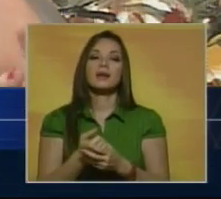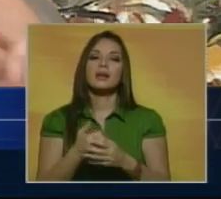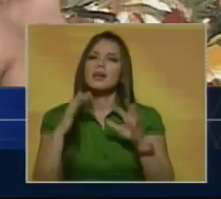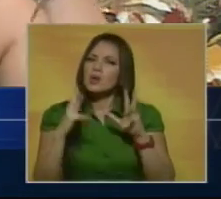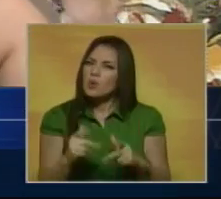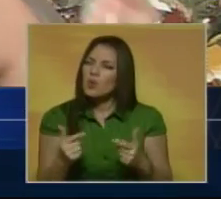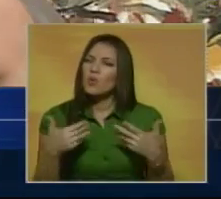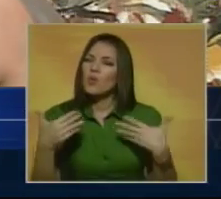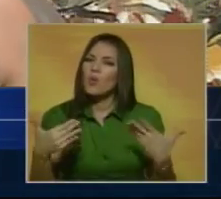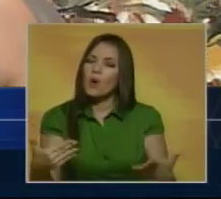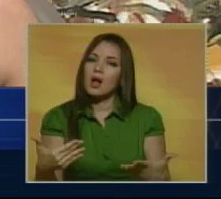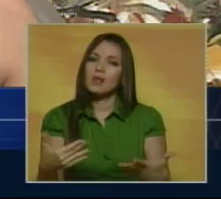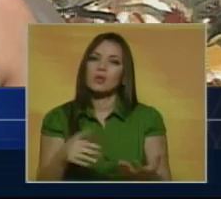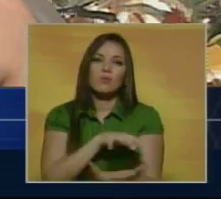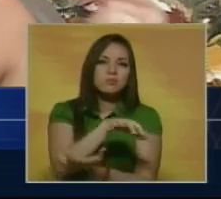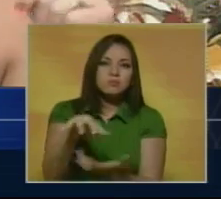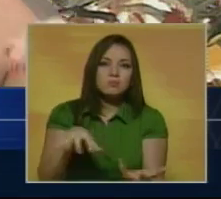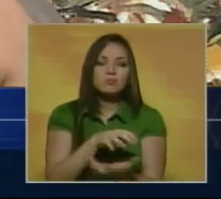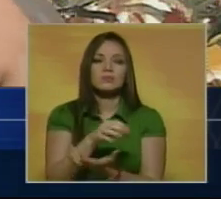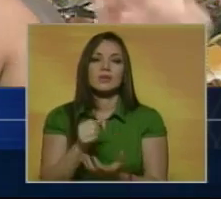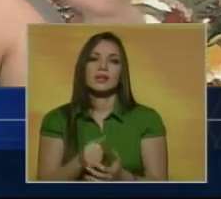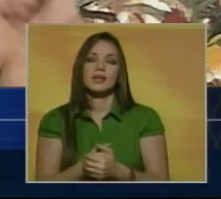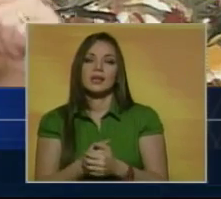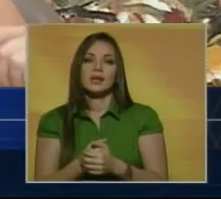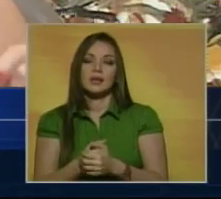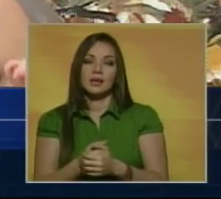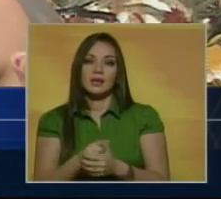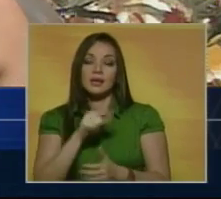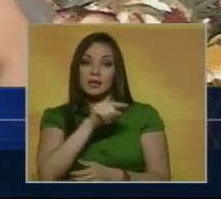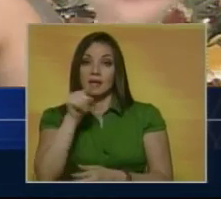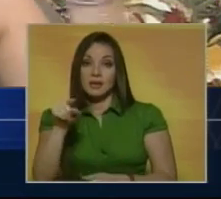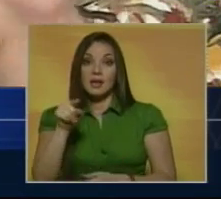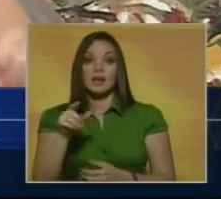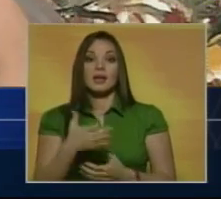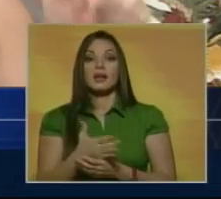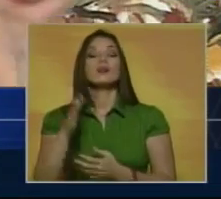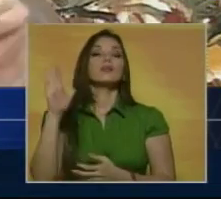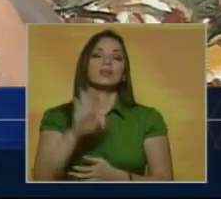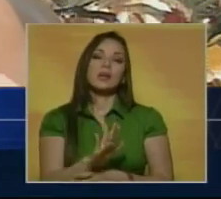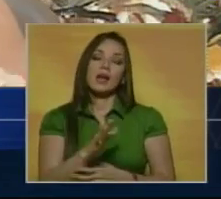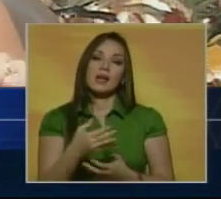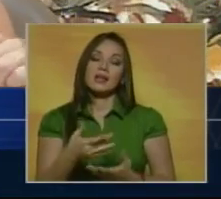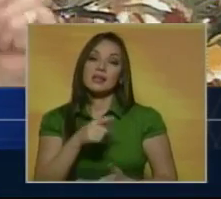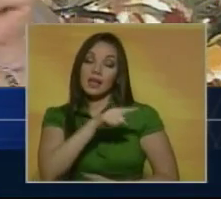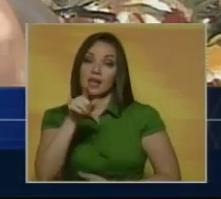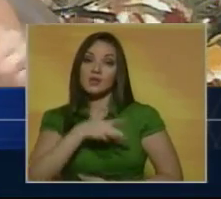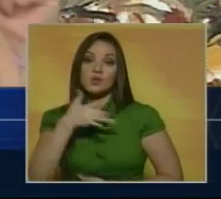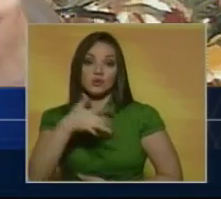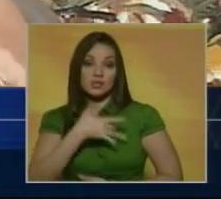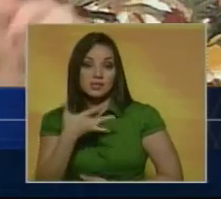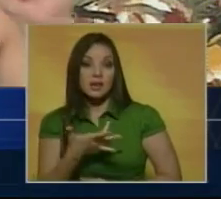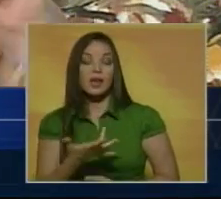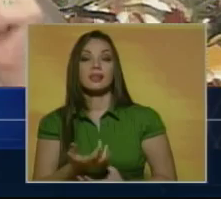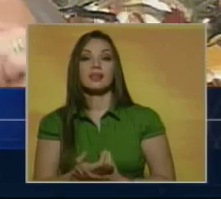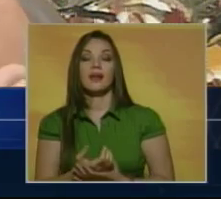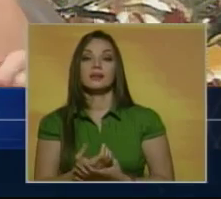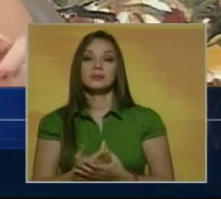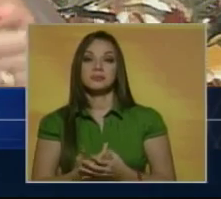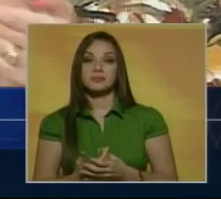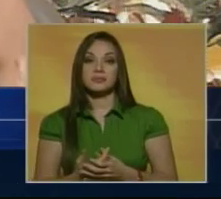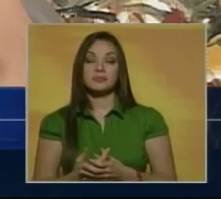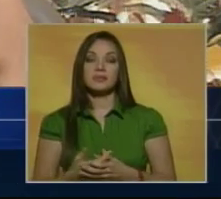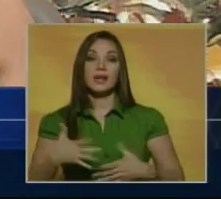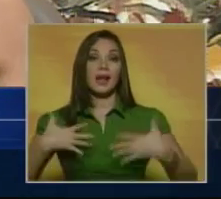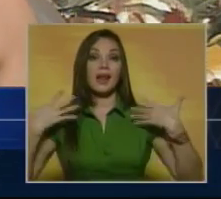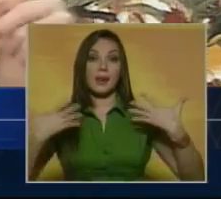cuándo están haciendo bullying y las consecuencias que eso trae, haciéndolo sentir y haciéndolo pasar por la emoción